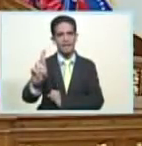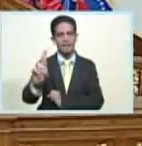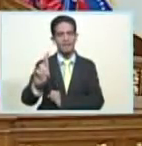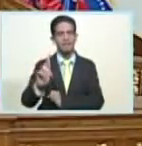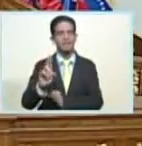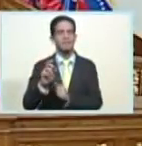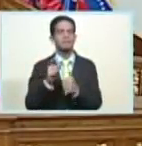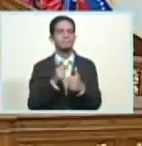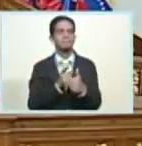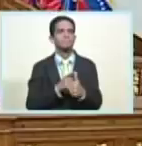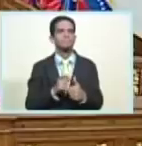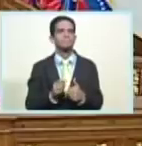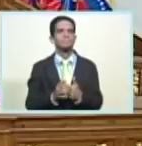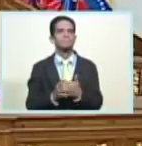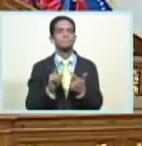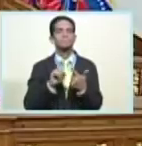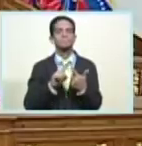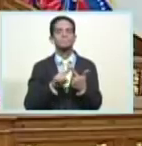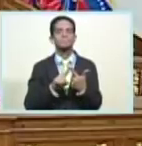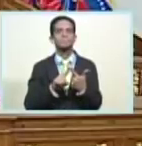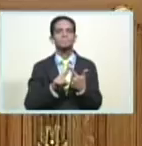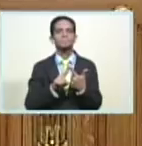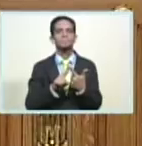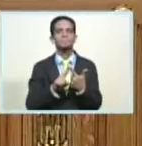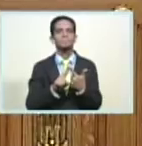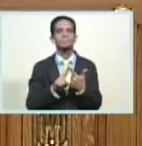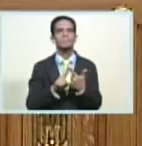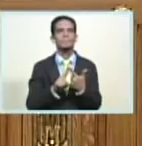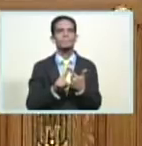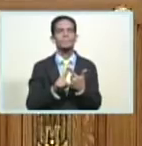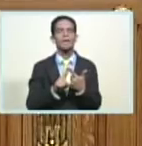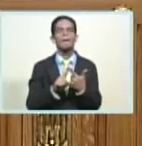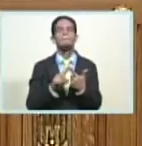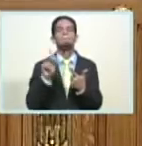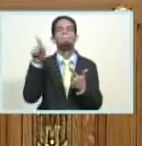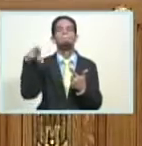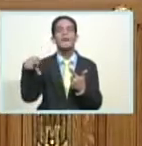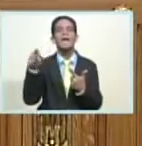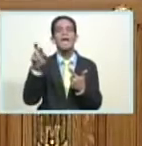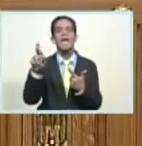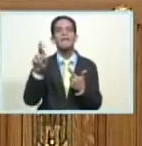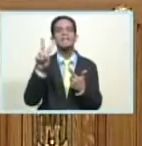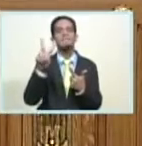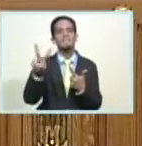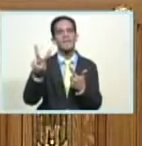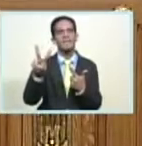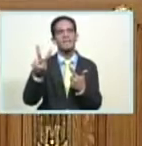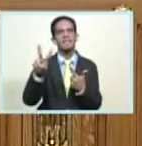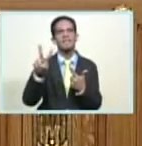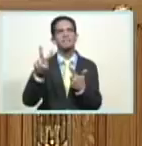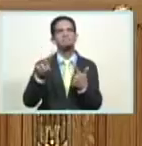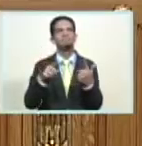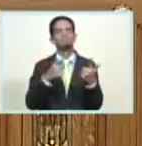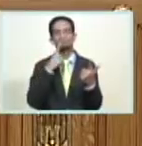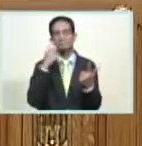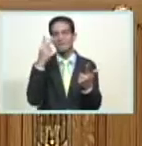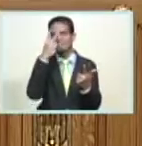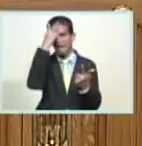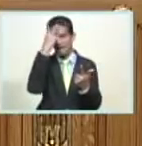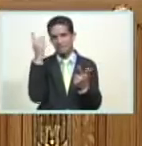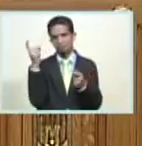Socialista. El Partido de la Revolución Bolivariana, PRB, Ruptura, era militante Tarek William.